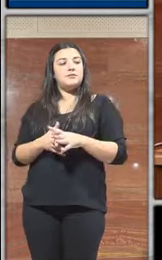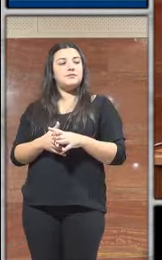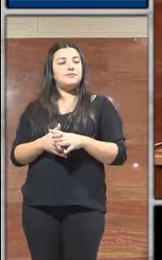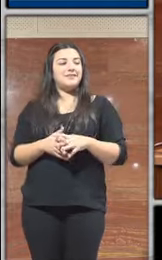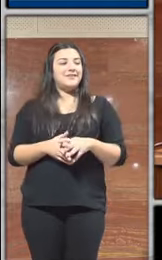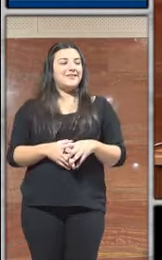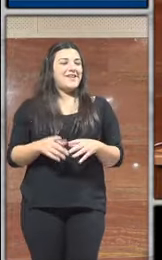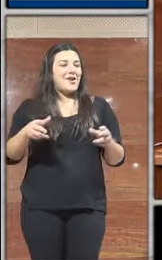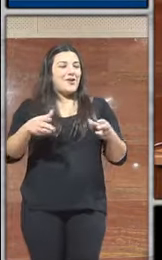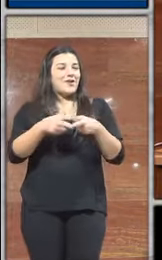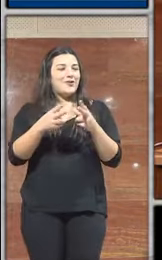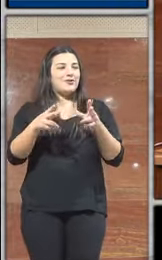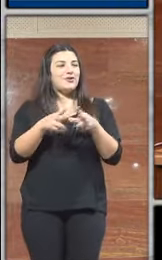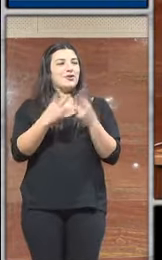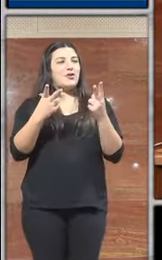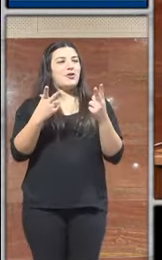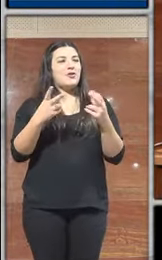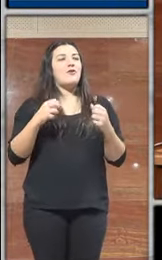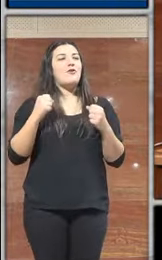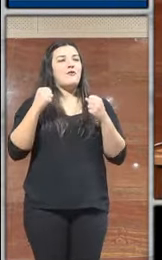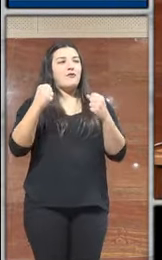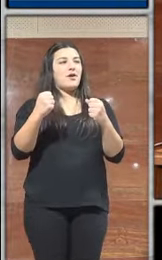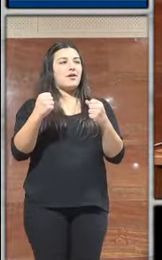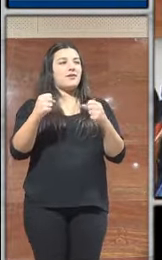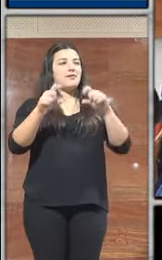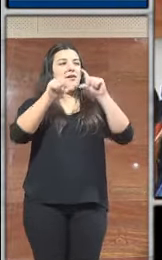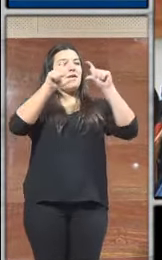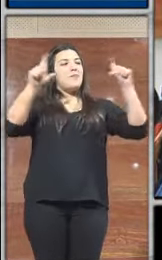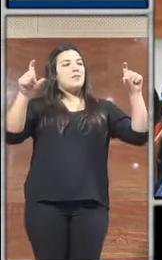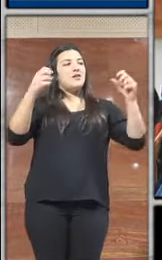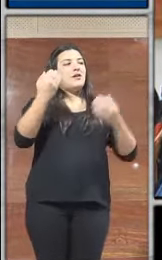socios potenciales que nos puedan echar una mano en todo esto